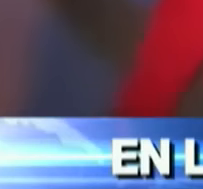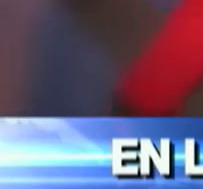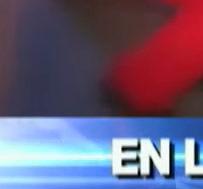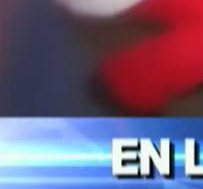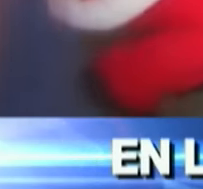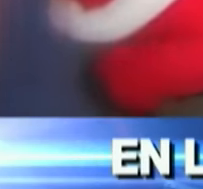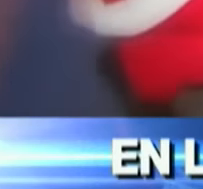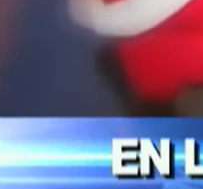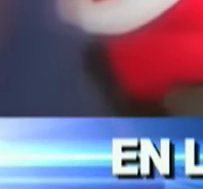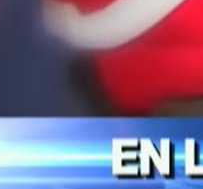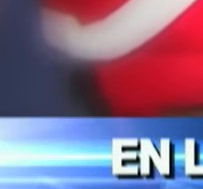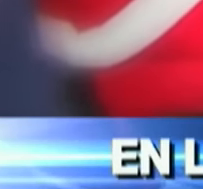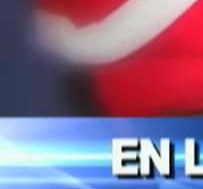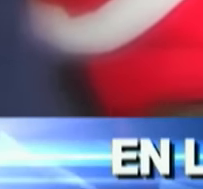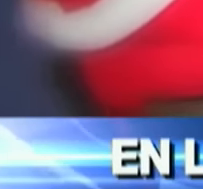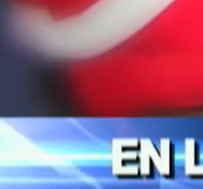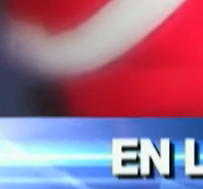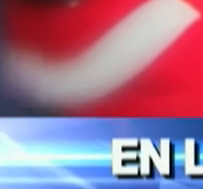Papá Noel.